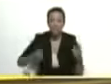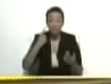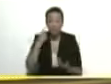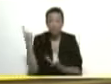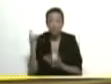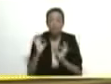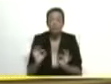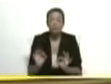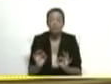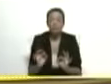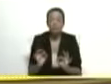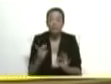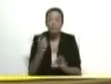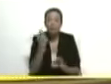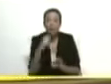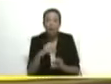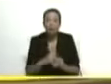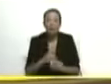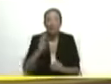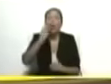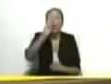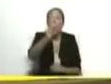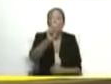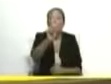Ah, falta aquí, claro, Tupamaro.